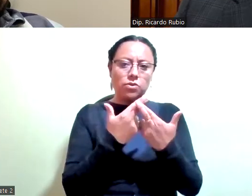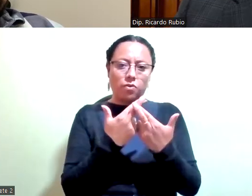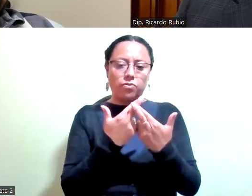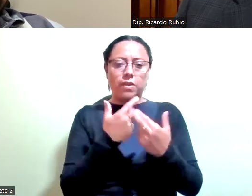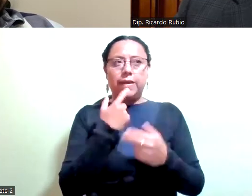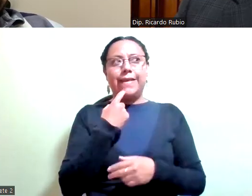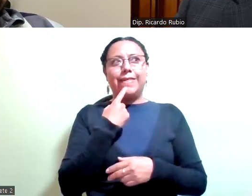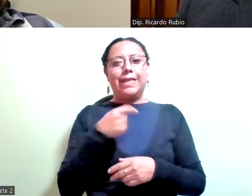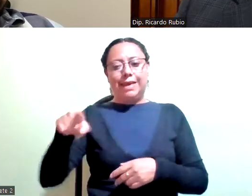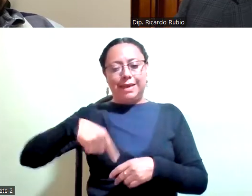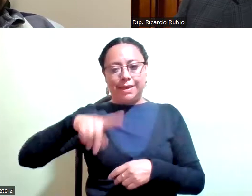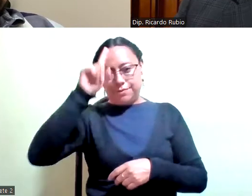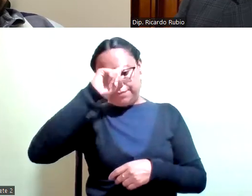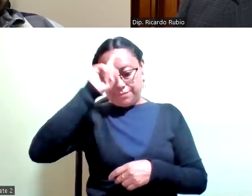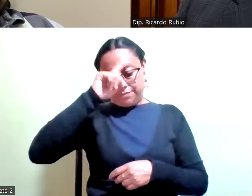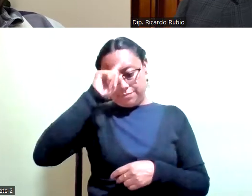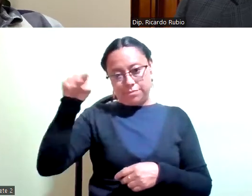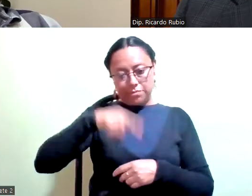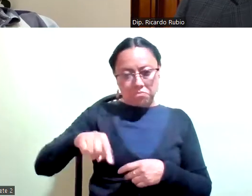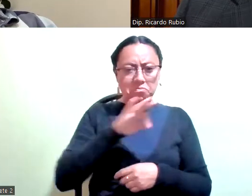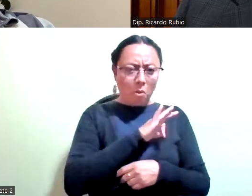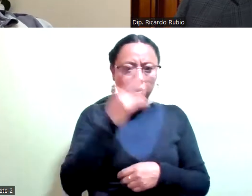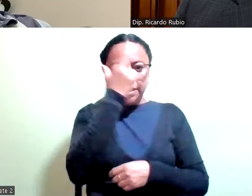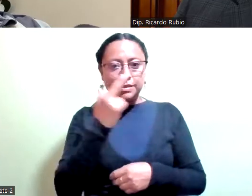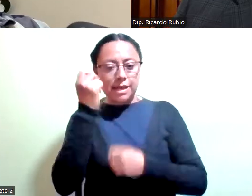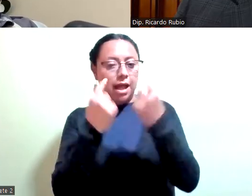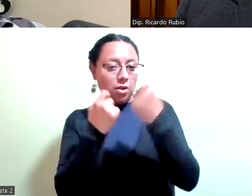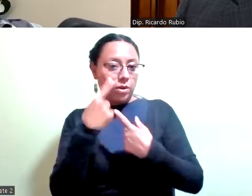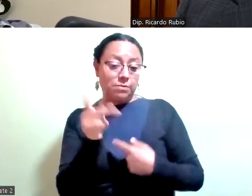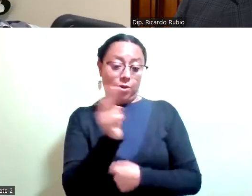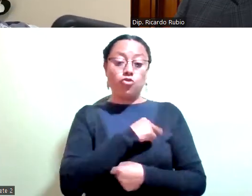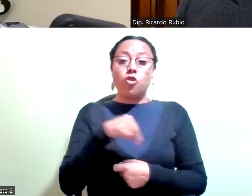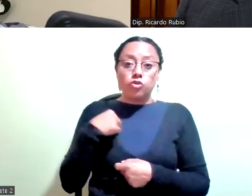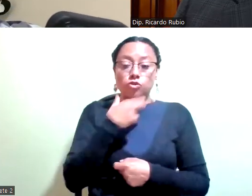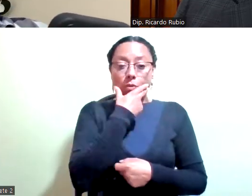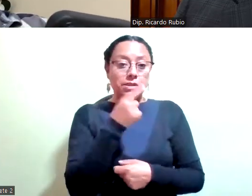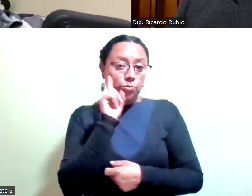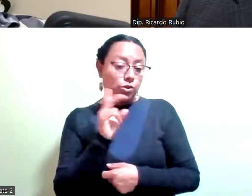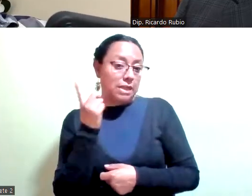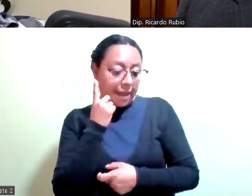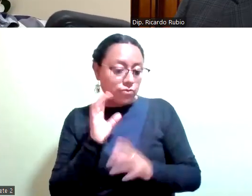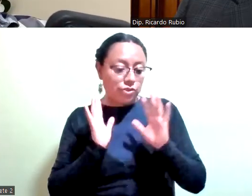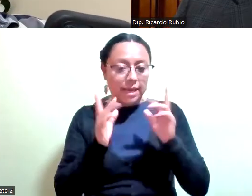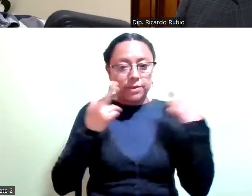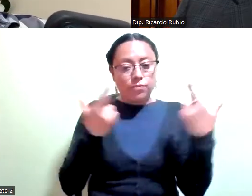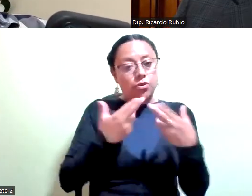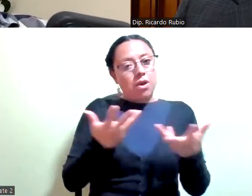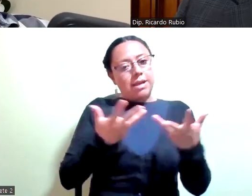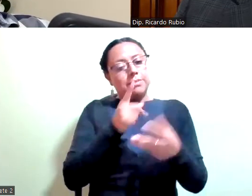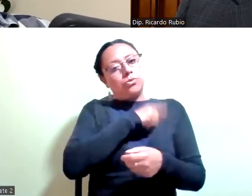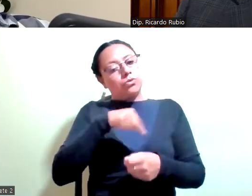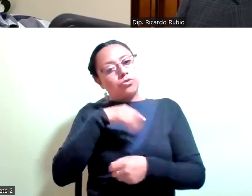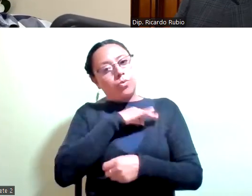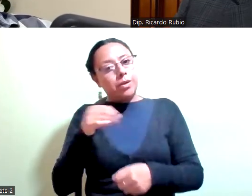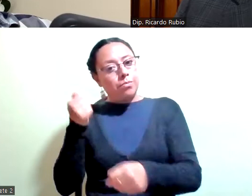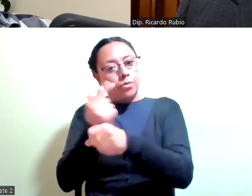pero a lo mejor nosotros las y los diputados ya al momento de la sesión nos percatamos de otras. Y bueno, pues al final la